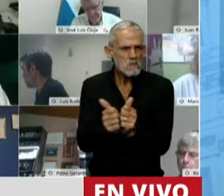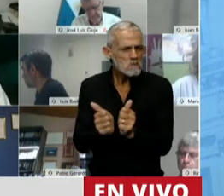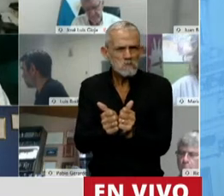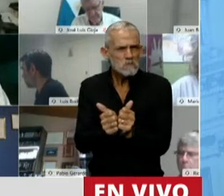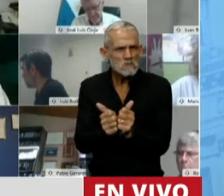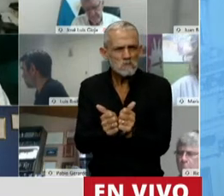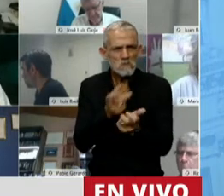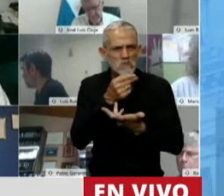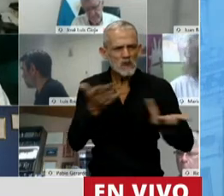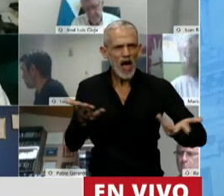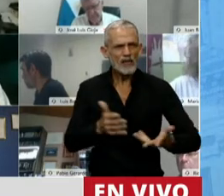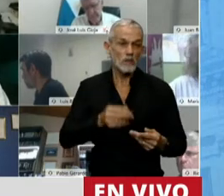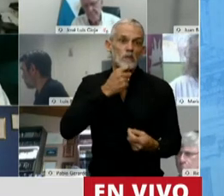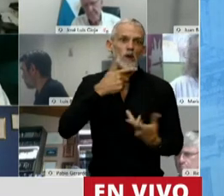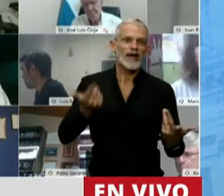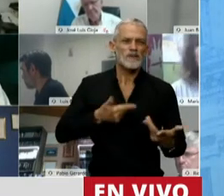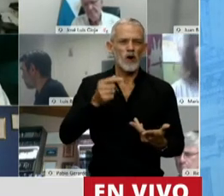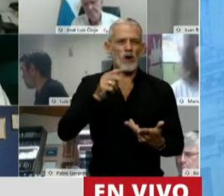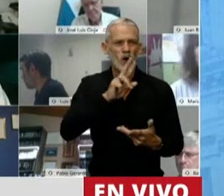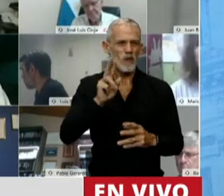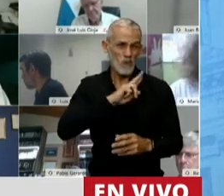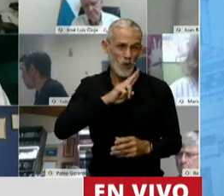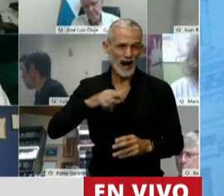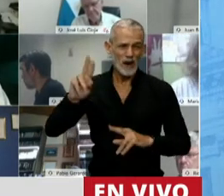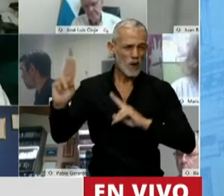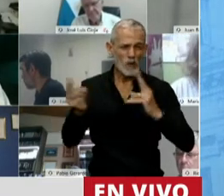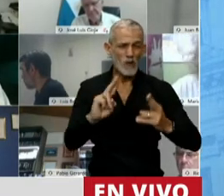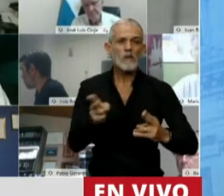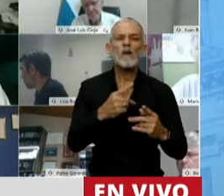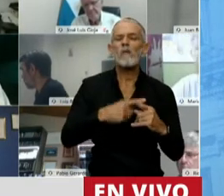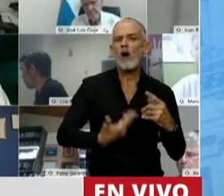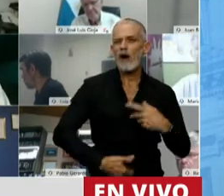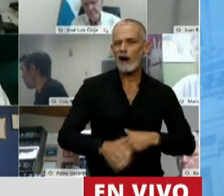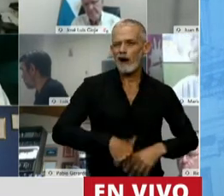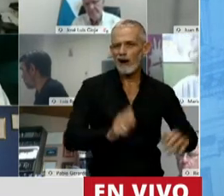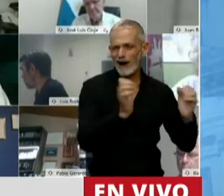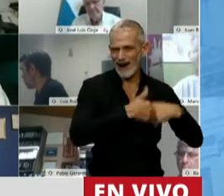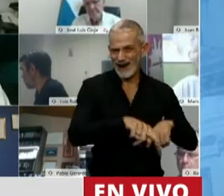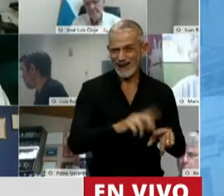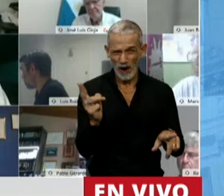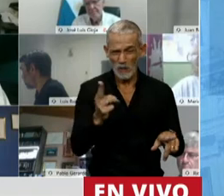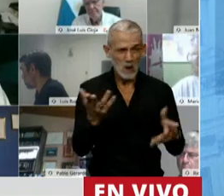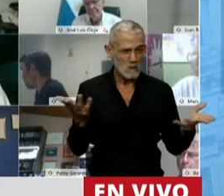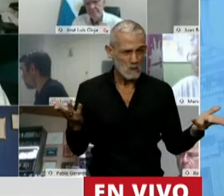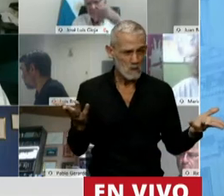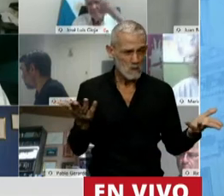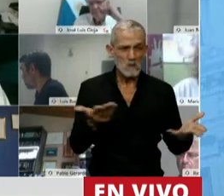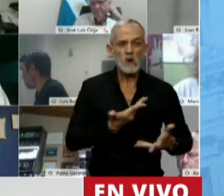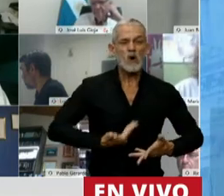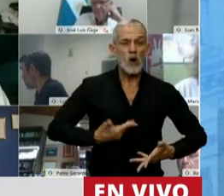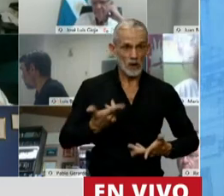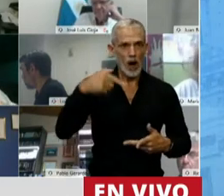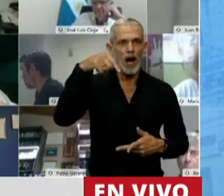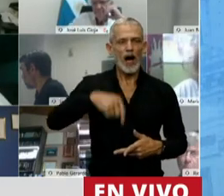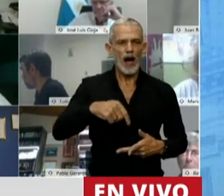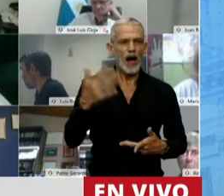sobre todo los casos de mujeres que mueren tras el aborto clandestino. En síntesis, señor presidente, el gobierno abrió la agenda y